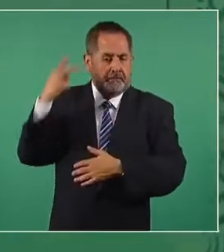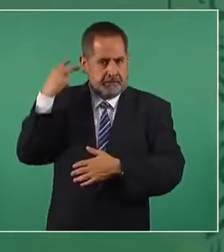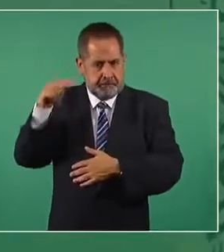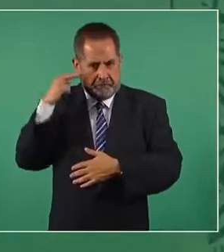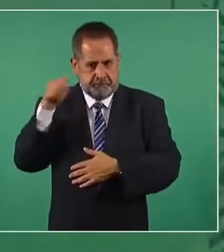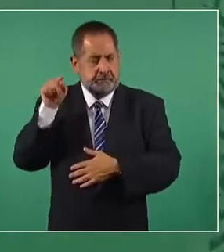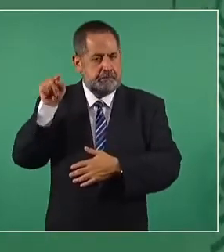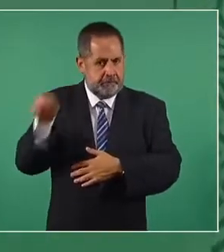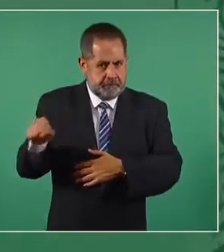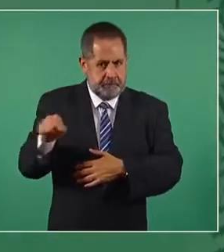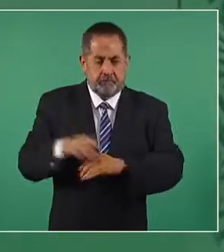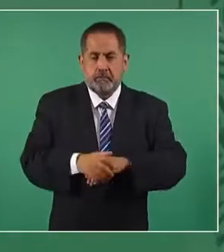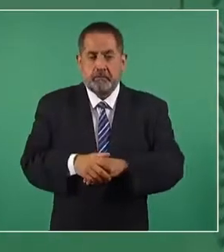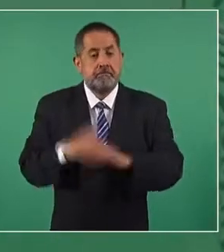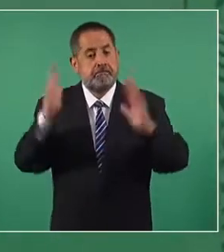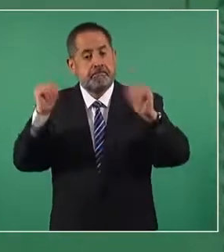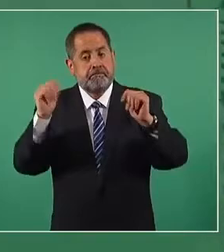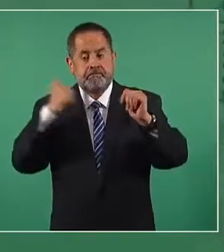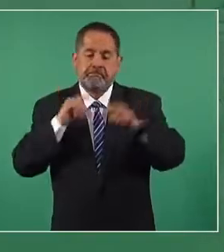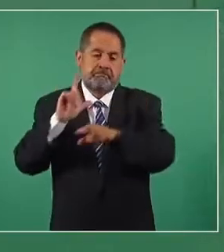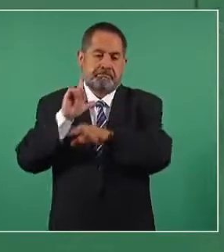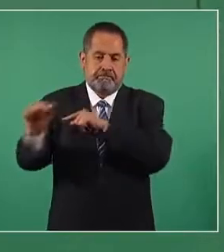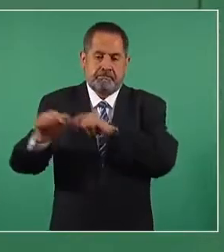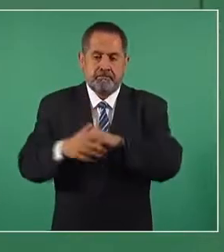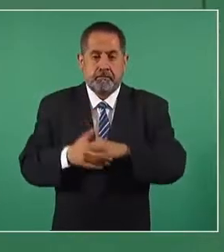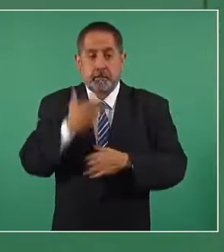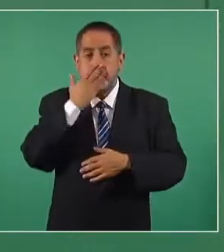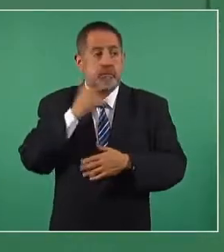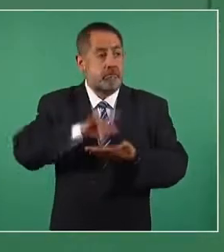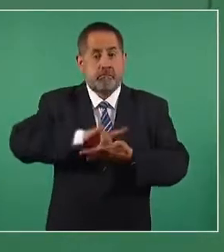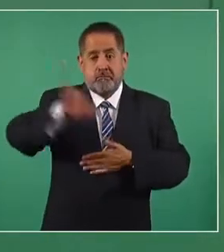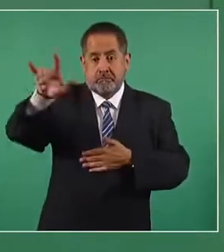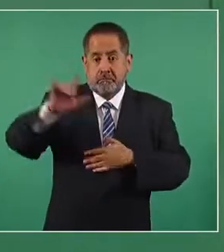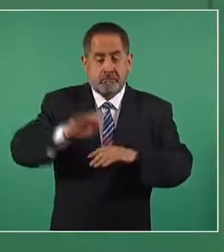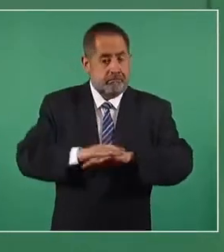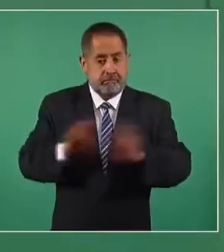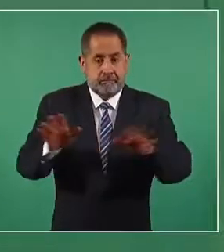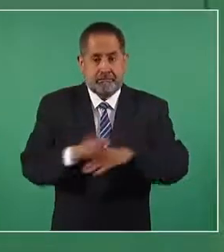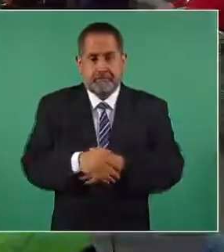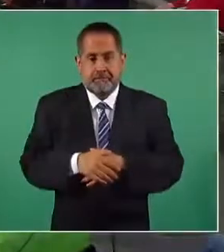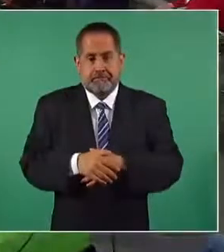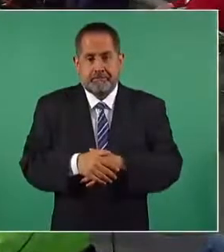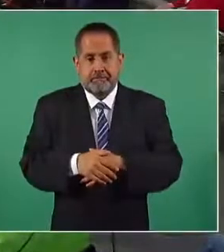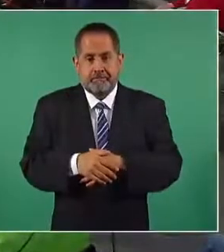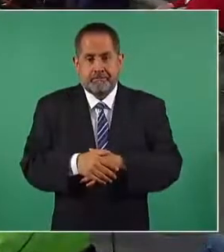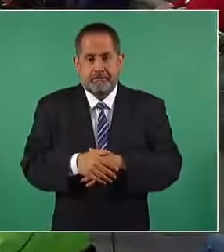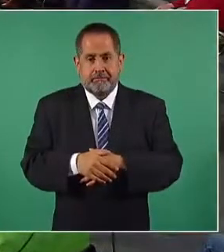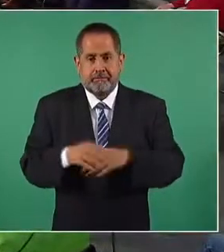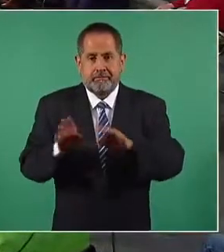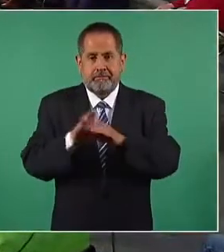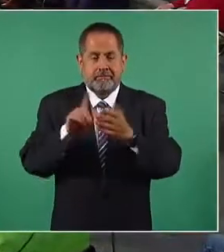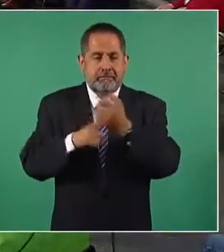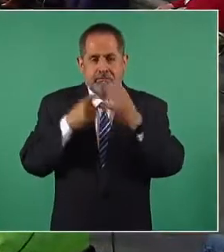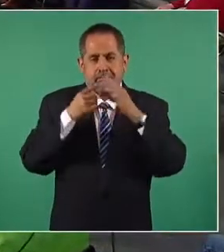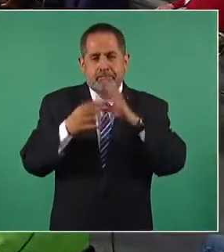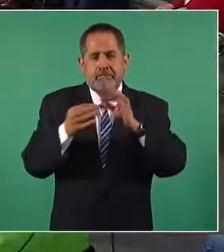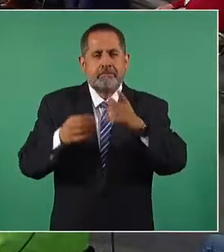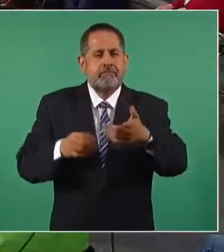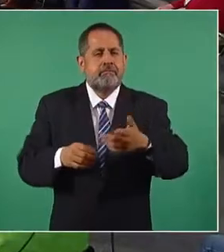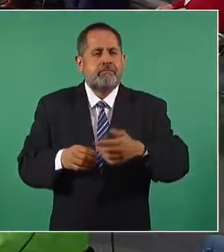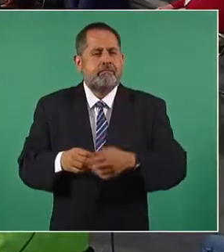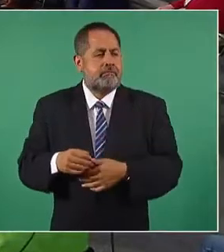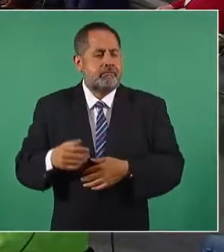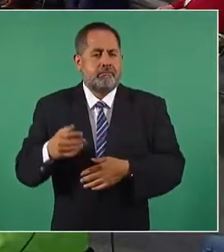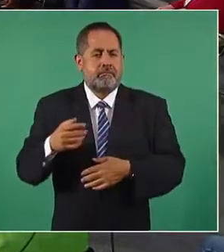Veracruz, y ya me tengo que ir porque ya no hay avión. Nada más rápido, usted no es un cobarde, porque así le dijo